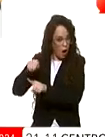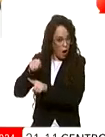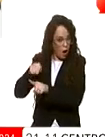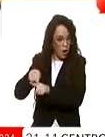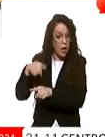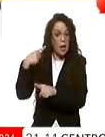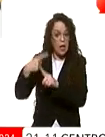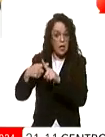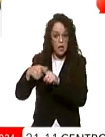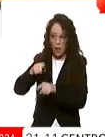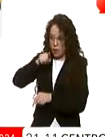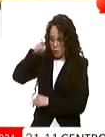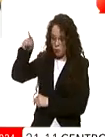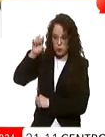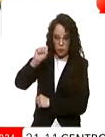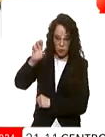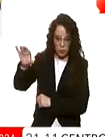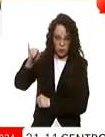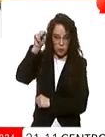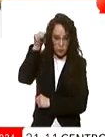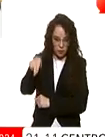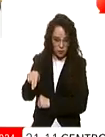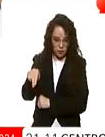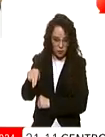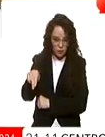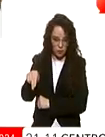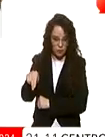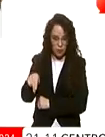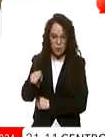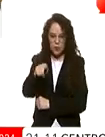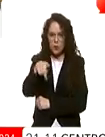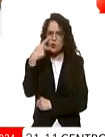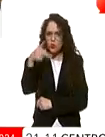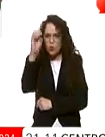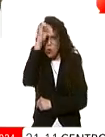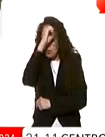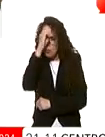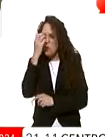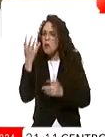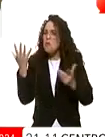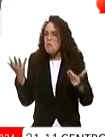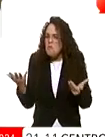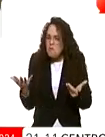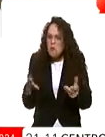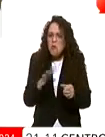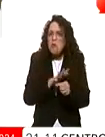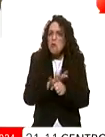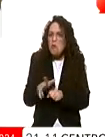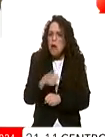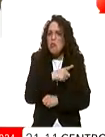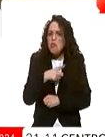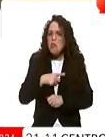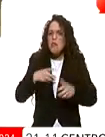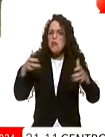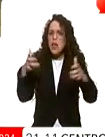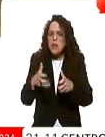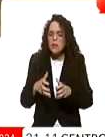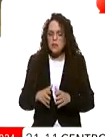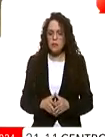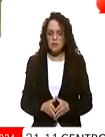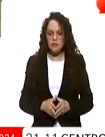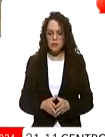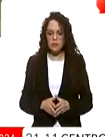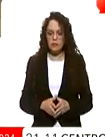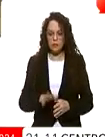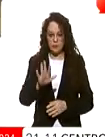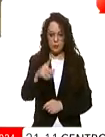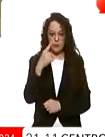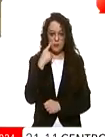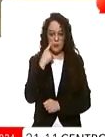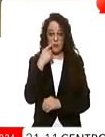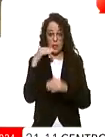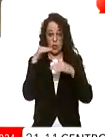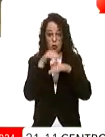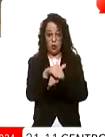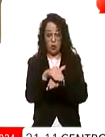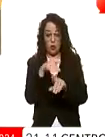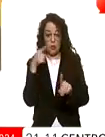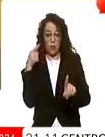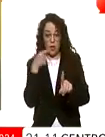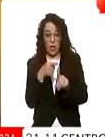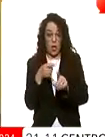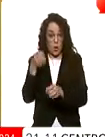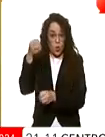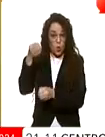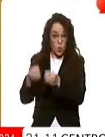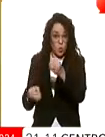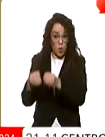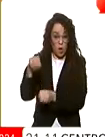Suprema Corte. Desde su punto de vista, ¿ahí qué procede? Mire, nosotros no nos pronunciamos respecto de si los jueces de